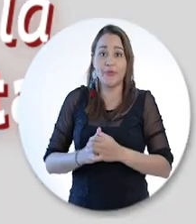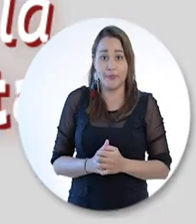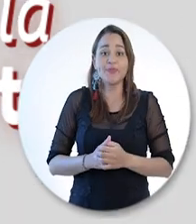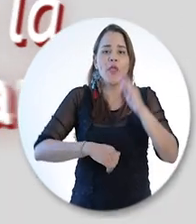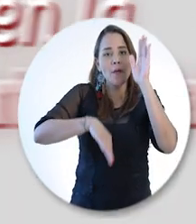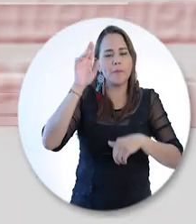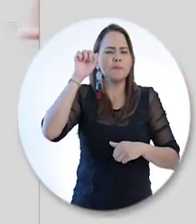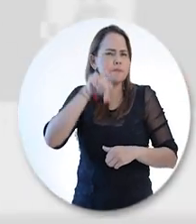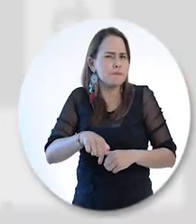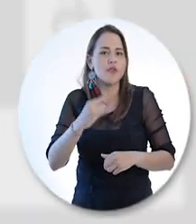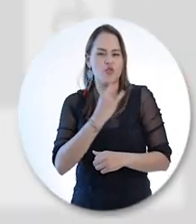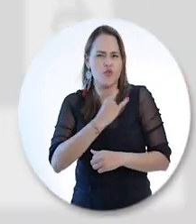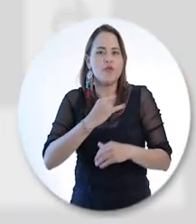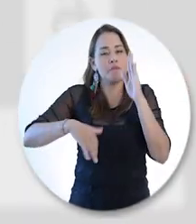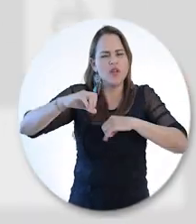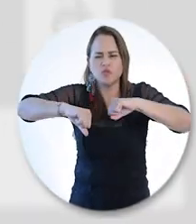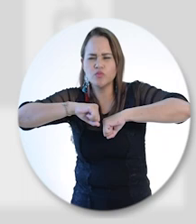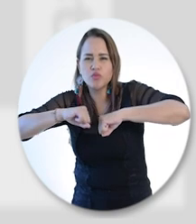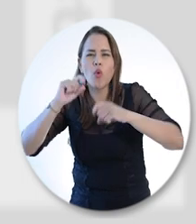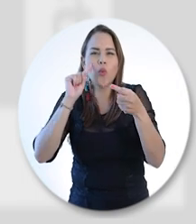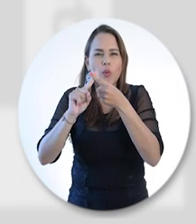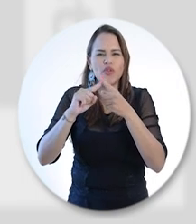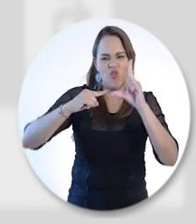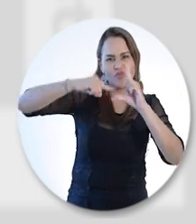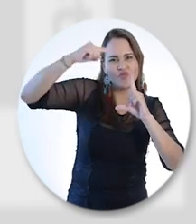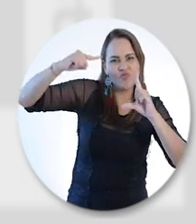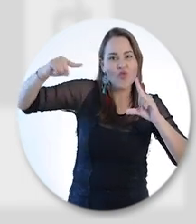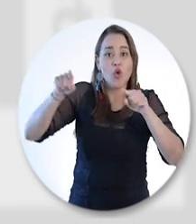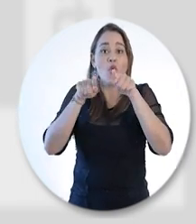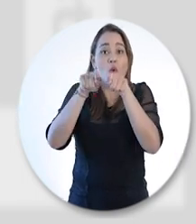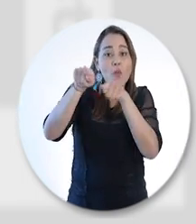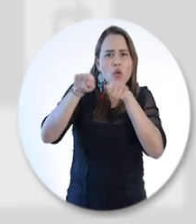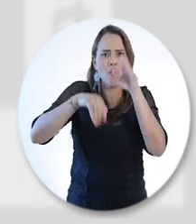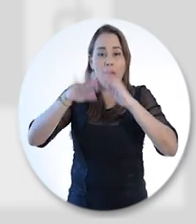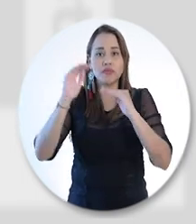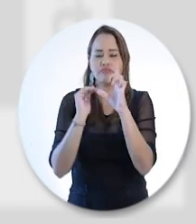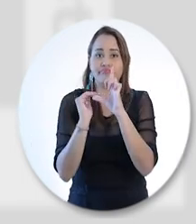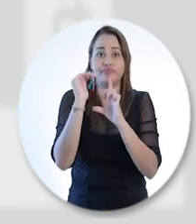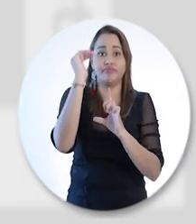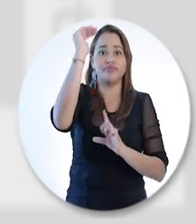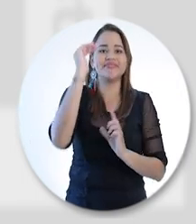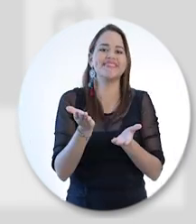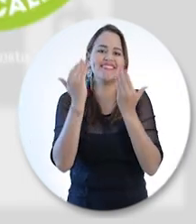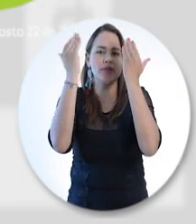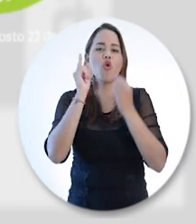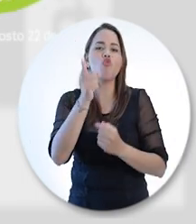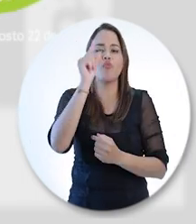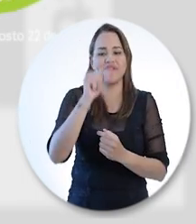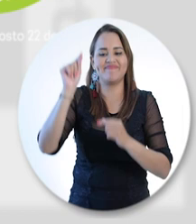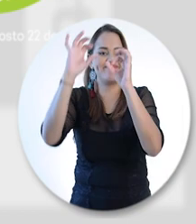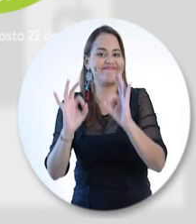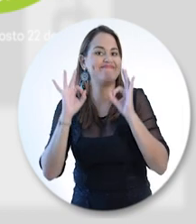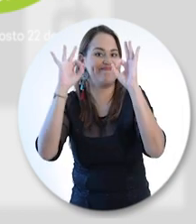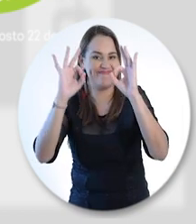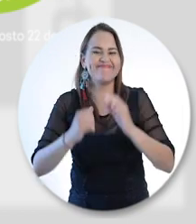índice de competitividad del departamento del Magdalena en el 2017 debido a su acreditación por alta calidad. Esto